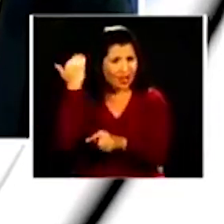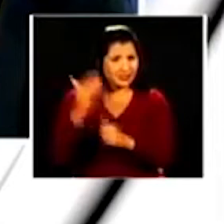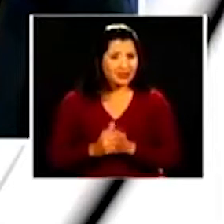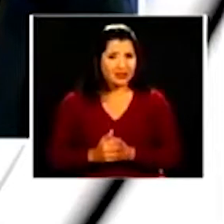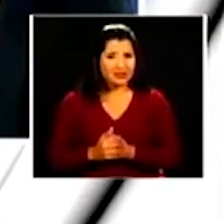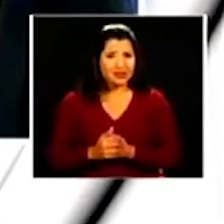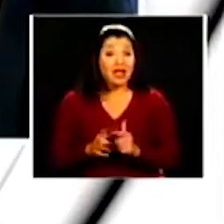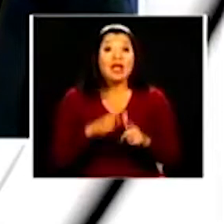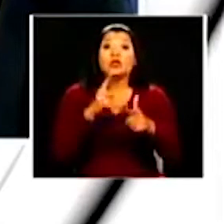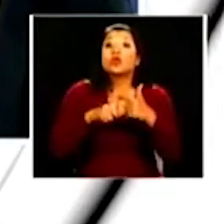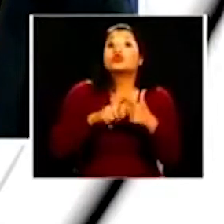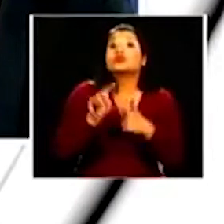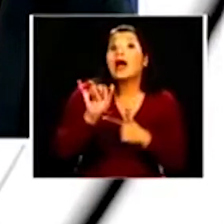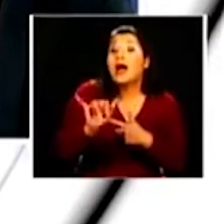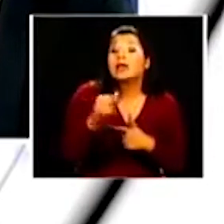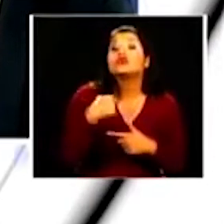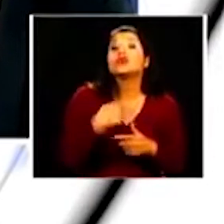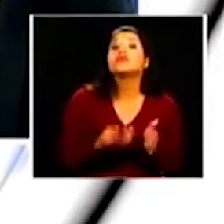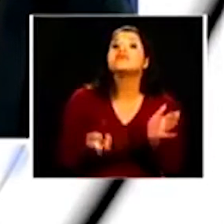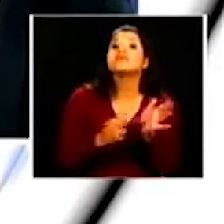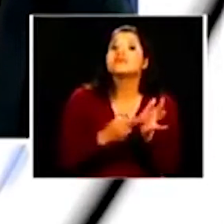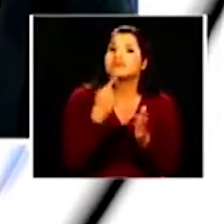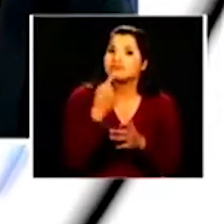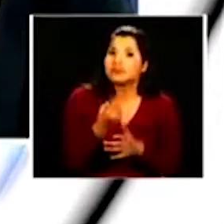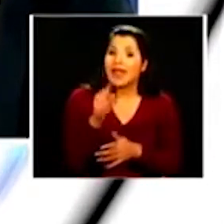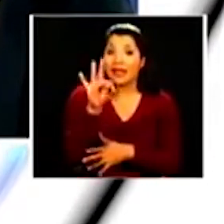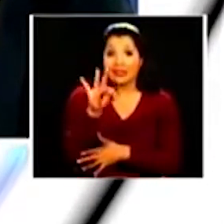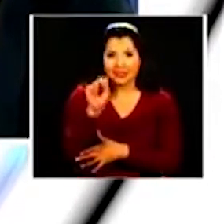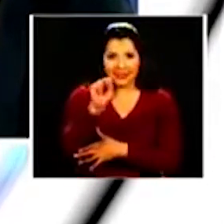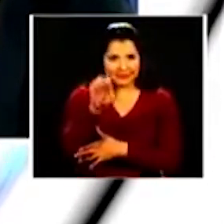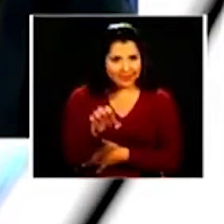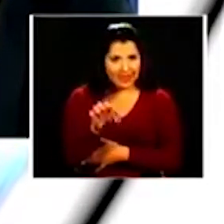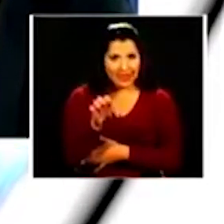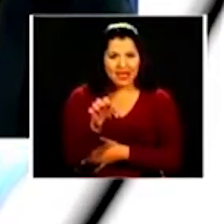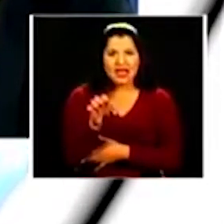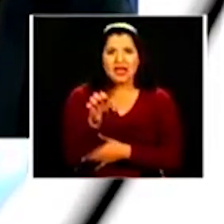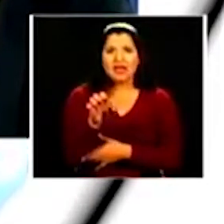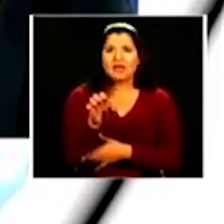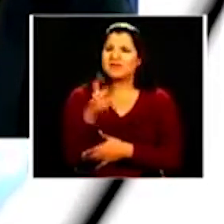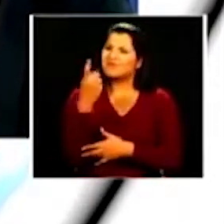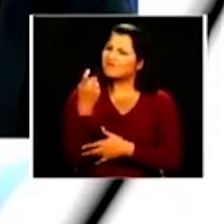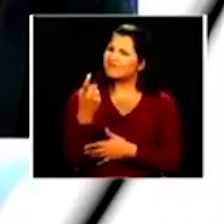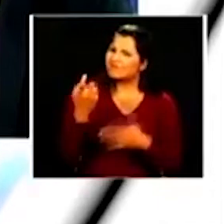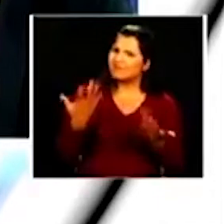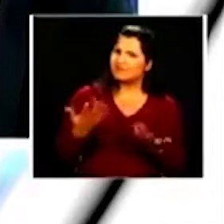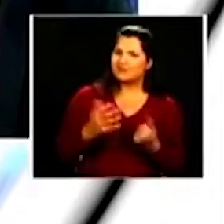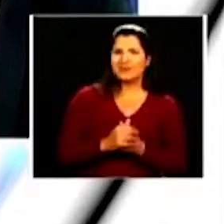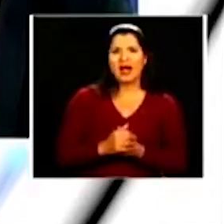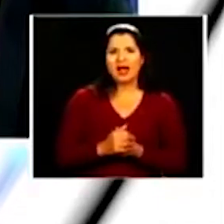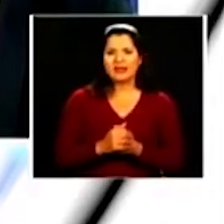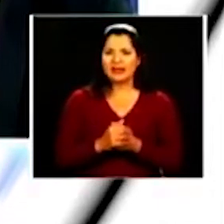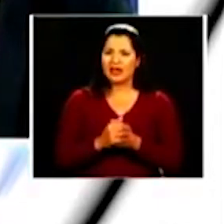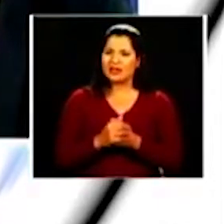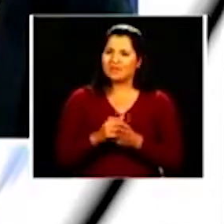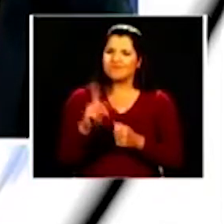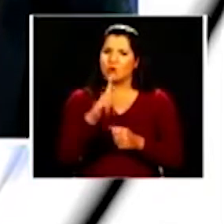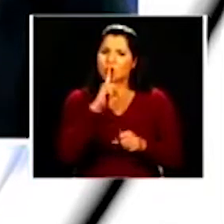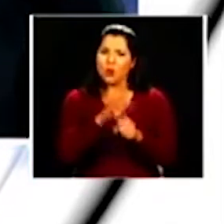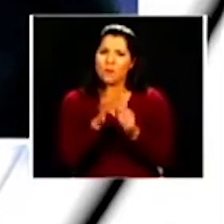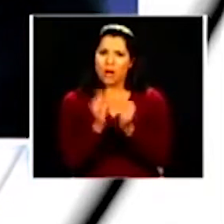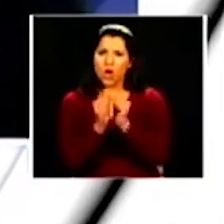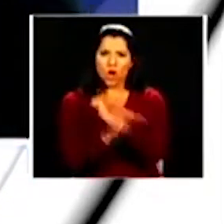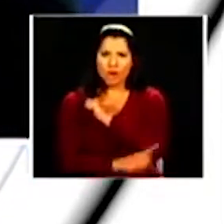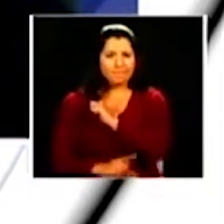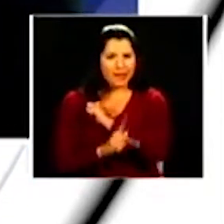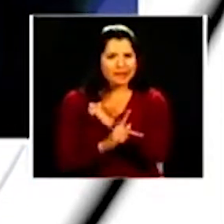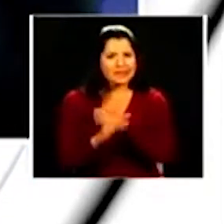es ahí donde yo repito, el Tribunal Supremo de Elecciones nos está quedando debiendo, le está quedando debiendo al país, y le está quedando debiendo